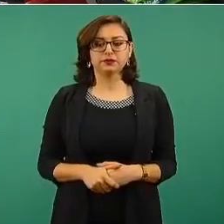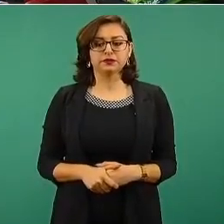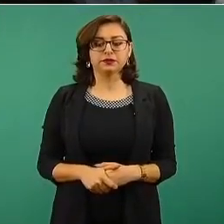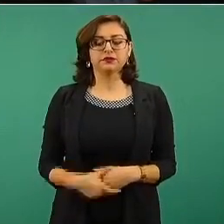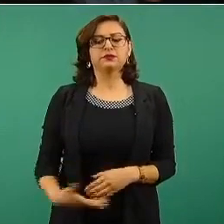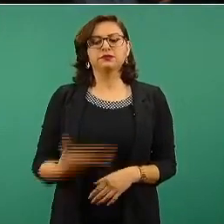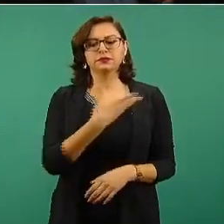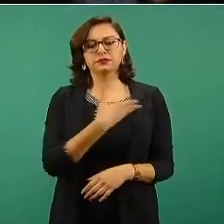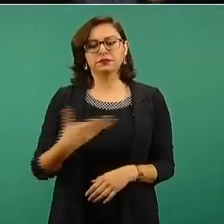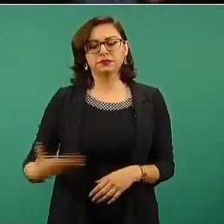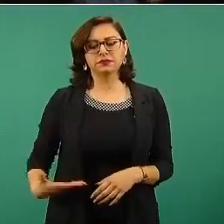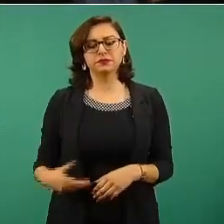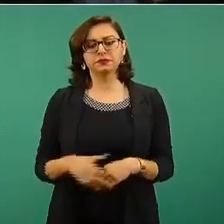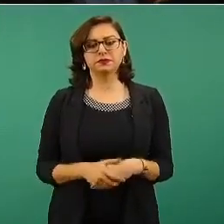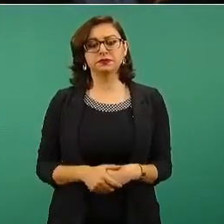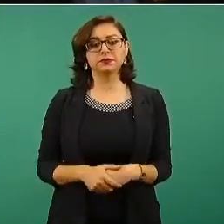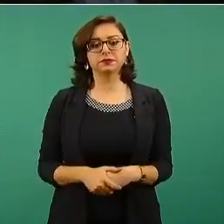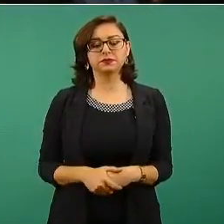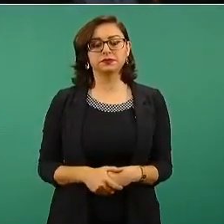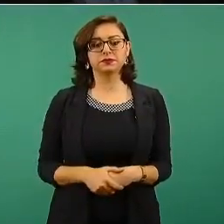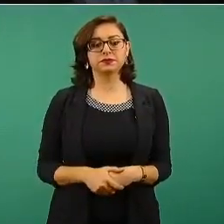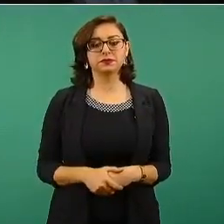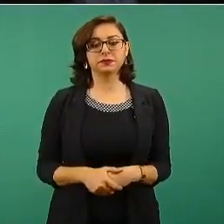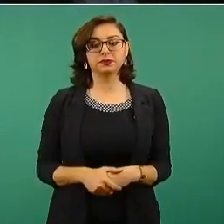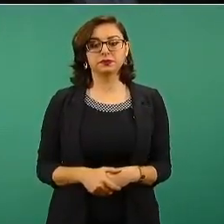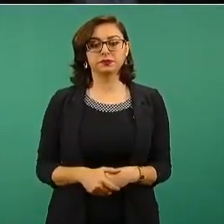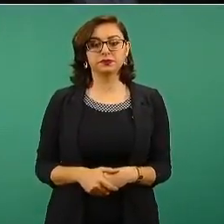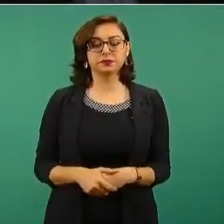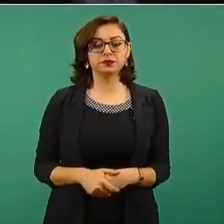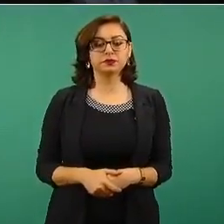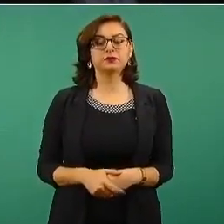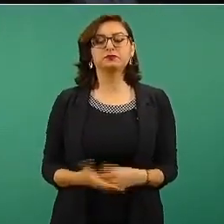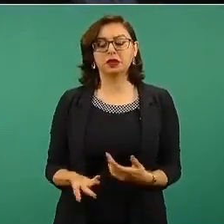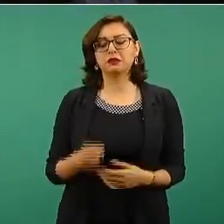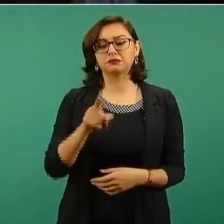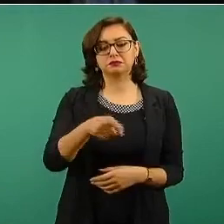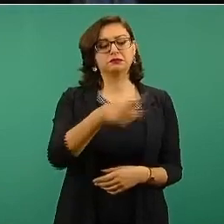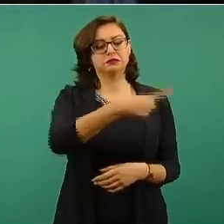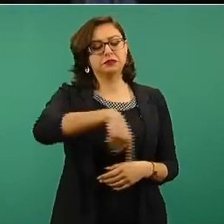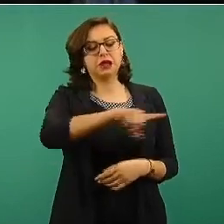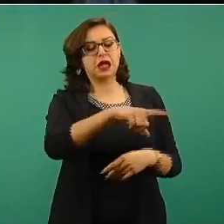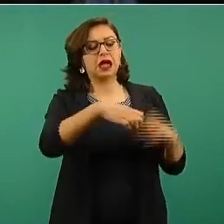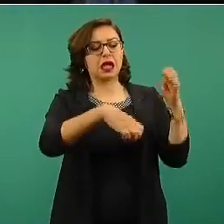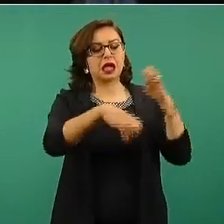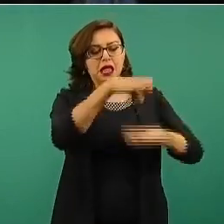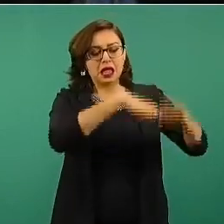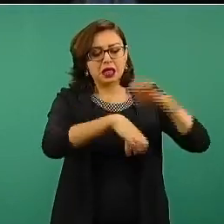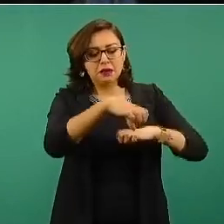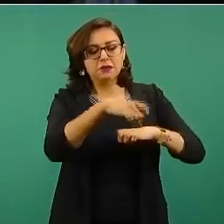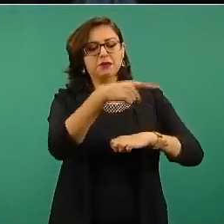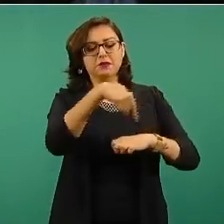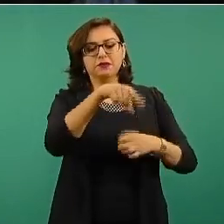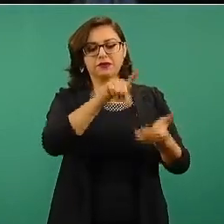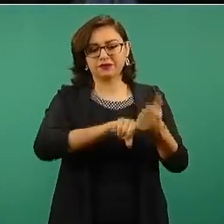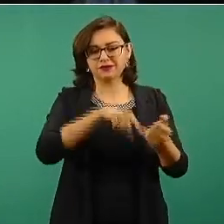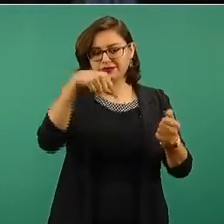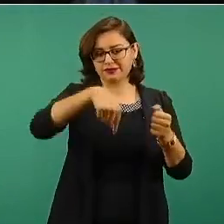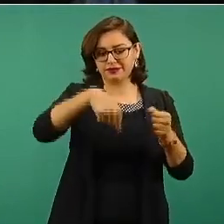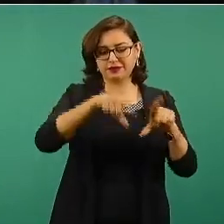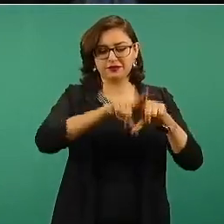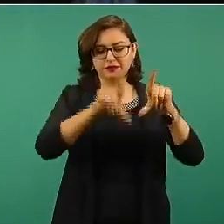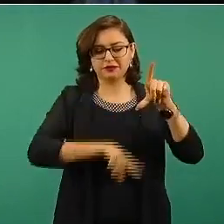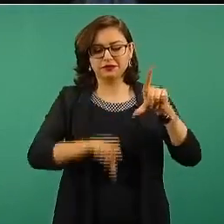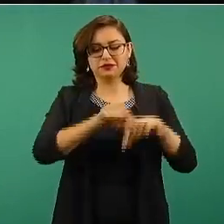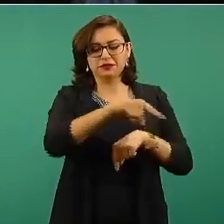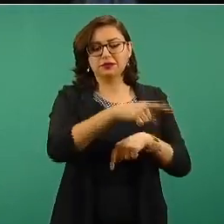de esto, estas empresas, laboratorios, que bien se sabe y se ha documentado, vendían los medicamentos a sobreprecio, parte también de la